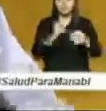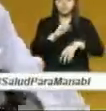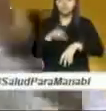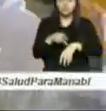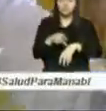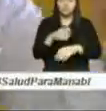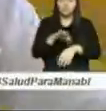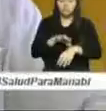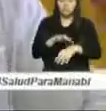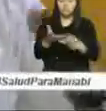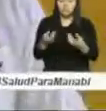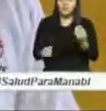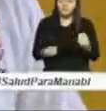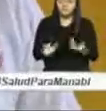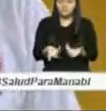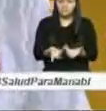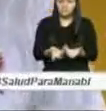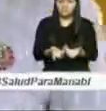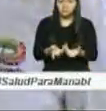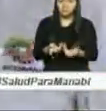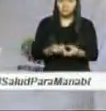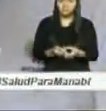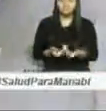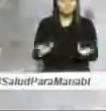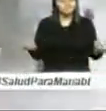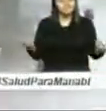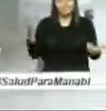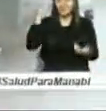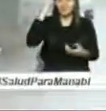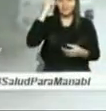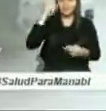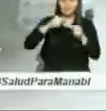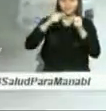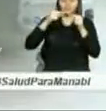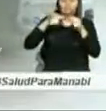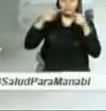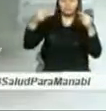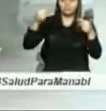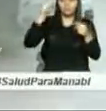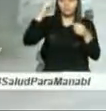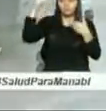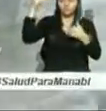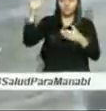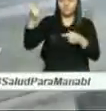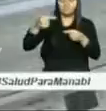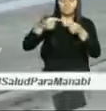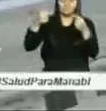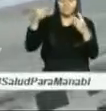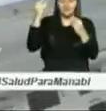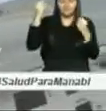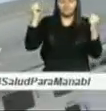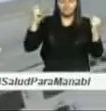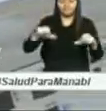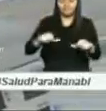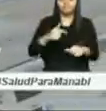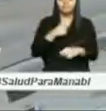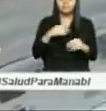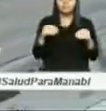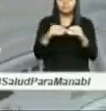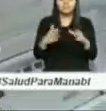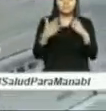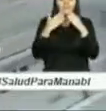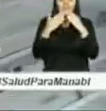Esa es otra de las tantas tonterías que nos repiten día y noche. Nuestro agradecimiento en nombre de Manabí y del